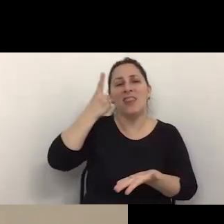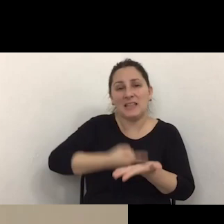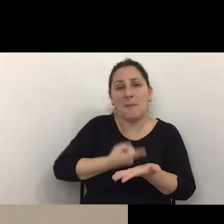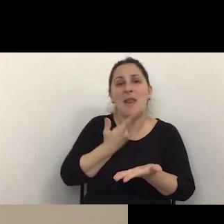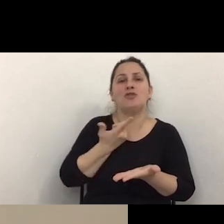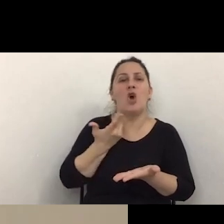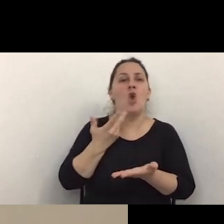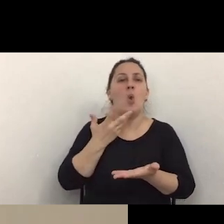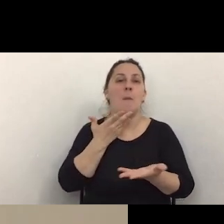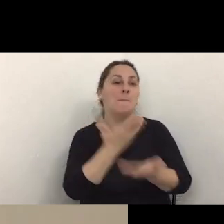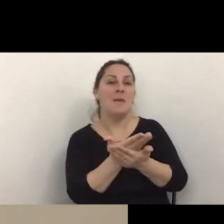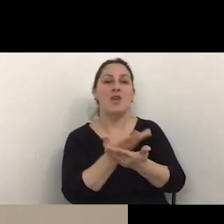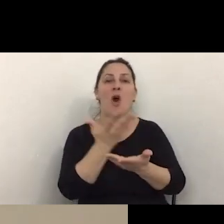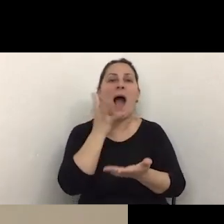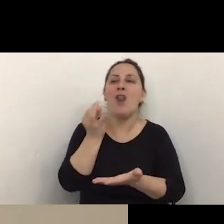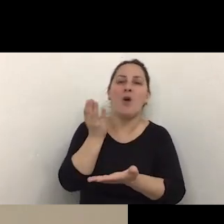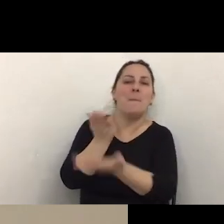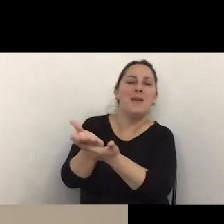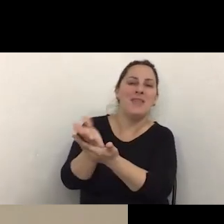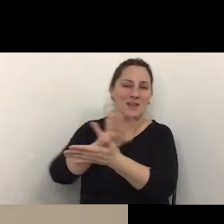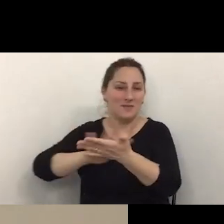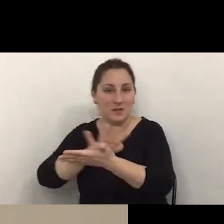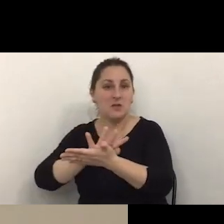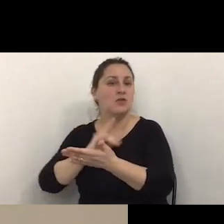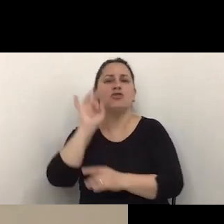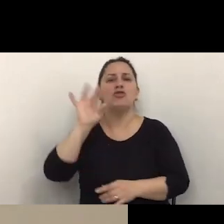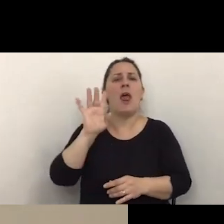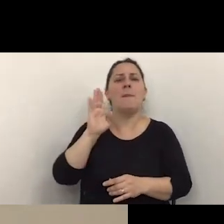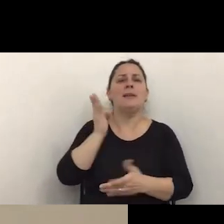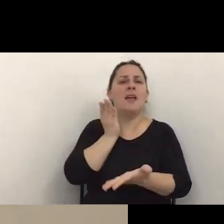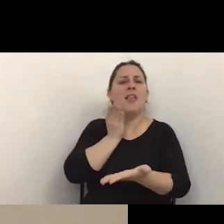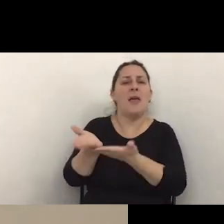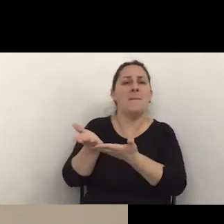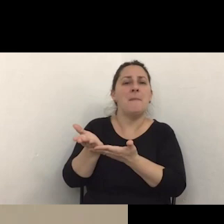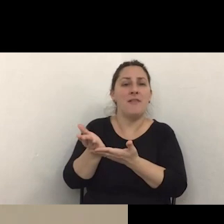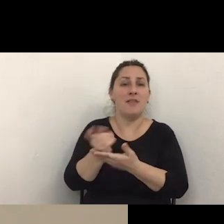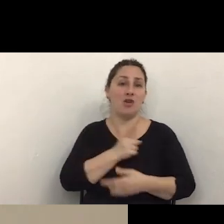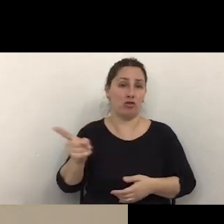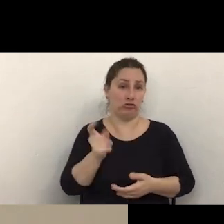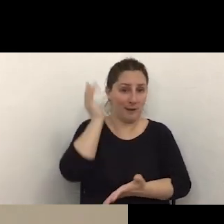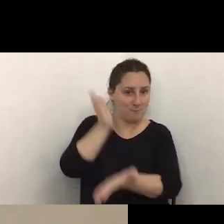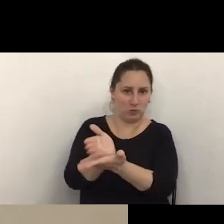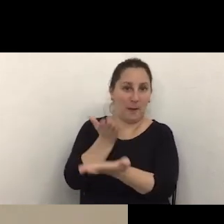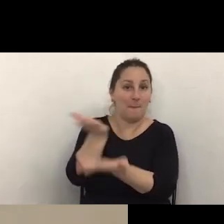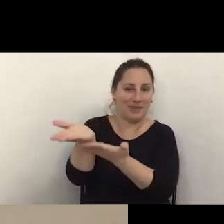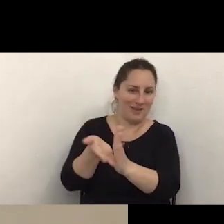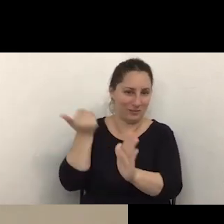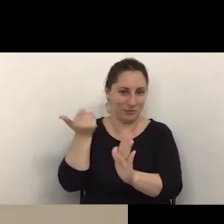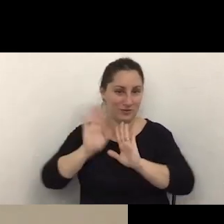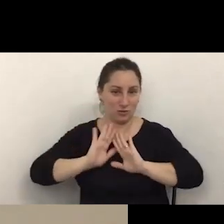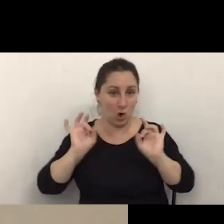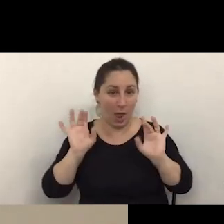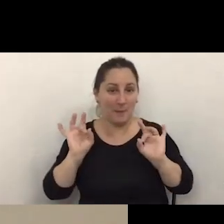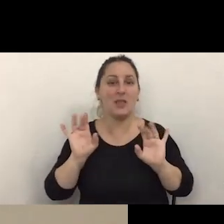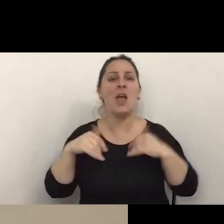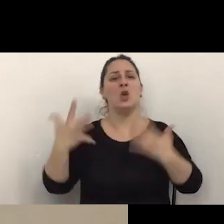había recurrido en los estrados, solamente había interpuesto demanda contenciosa contra la multa, entonces agarró la